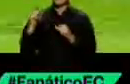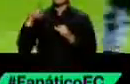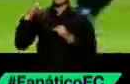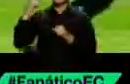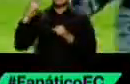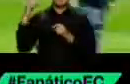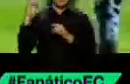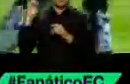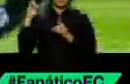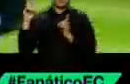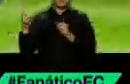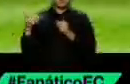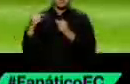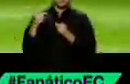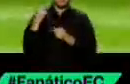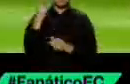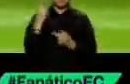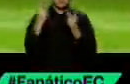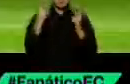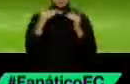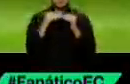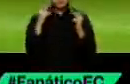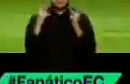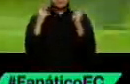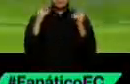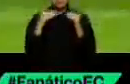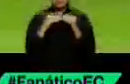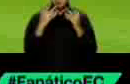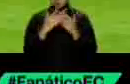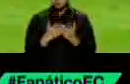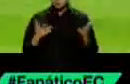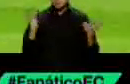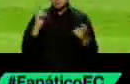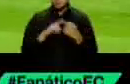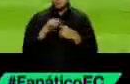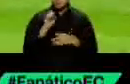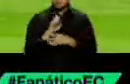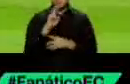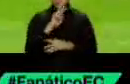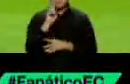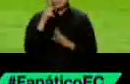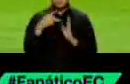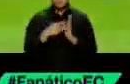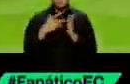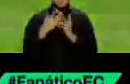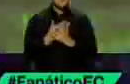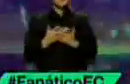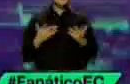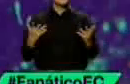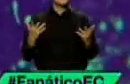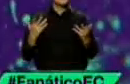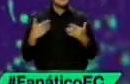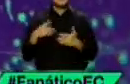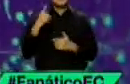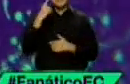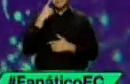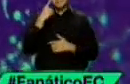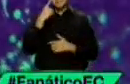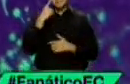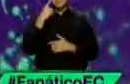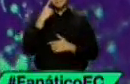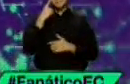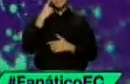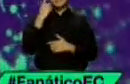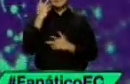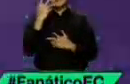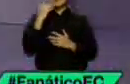boliviano. 2-2 por ahora este Cuenca, que es décimo en la tabla de ubicaciones del campeonato local con 22 puntos. Miran de reojo también la zona